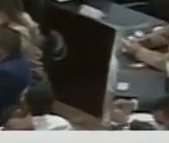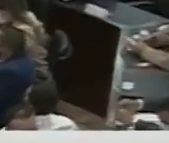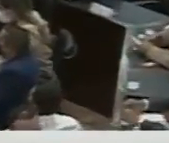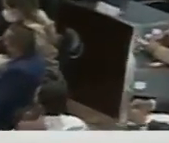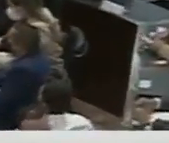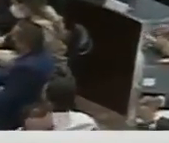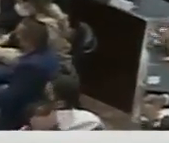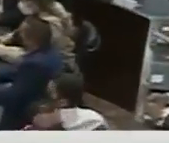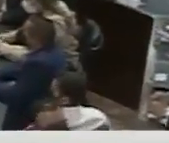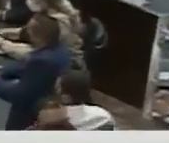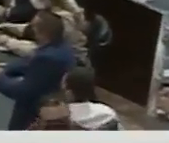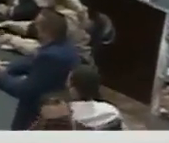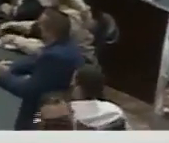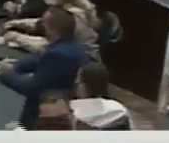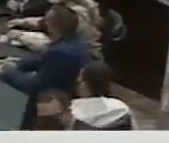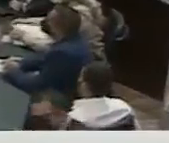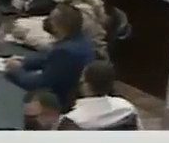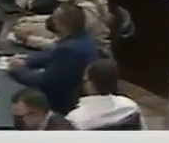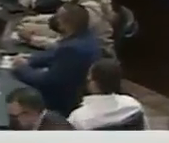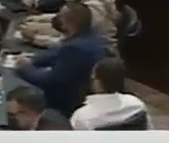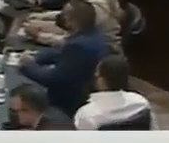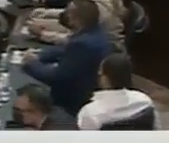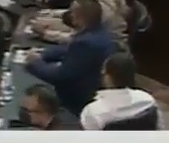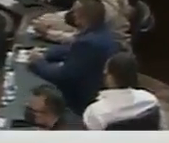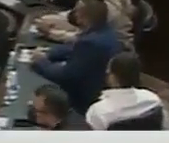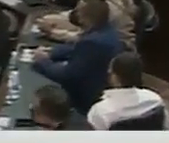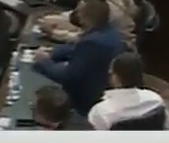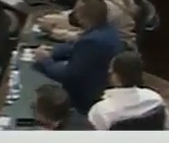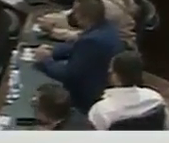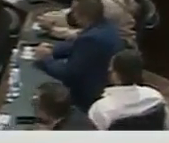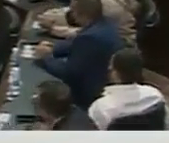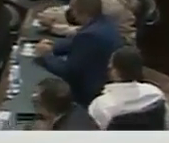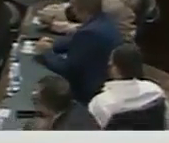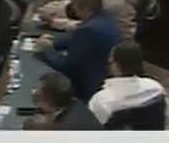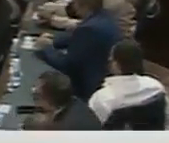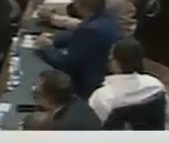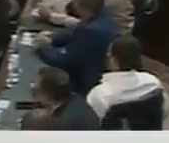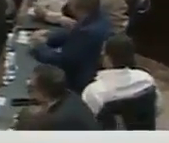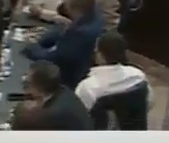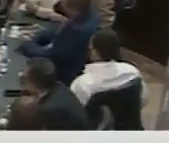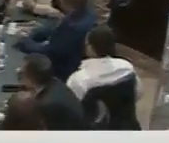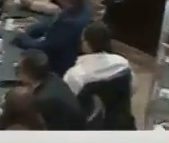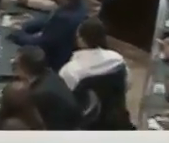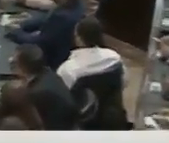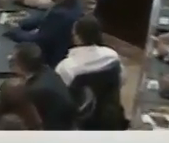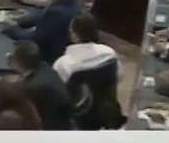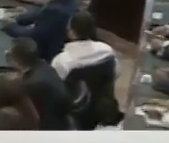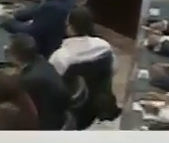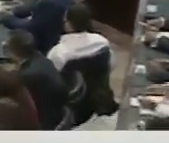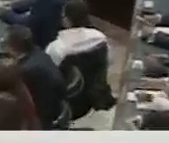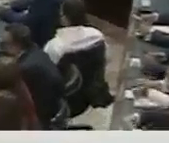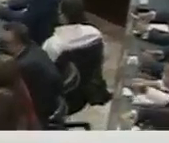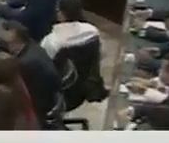Ciudadano presidente, colegas parlamentarios, por supuesto a todo el pueblo de Venezuela que hoy